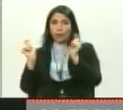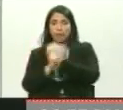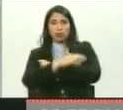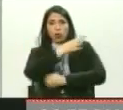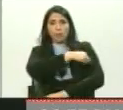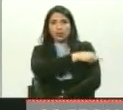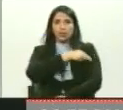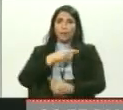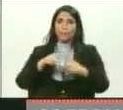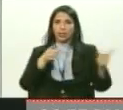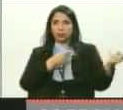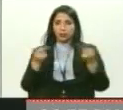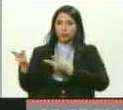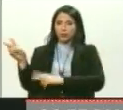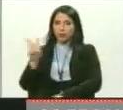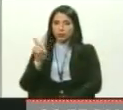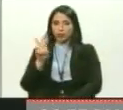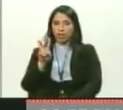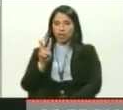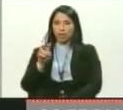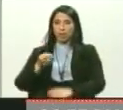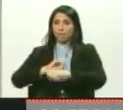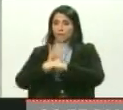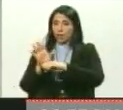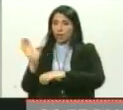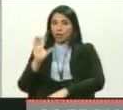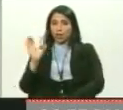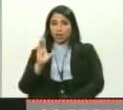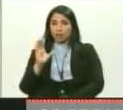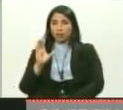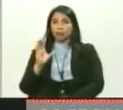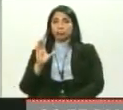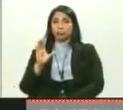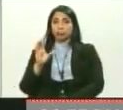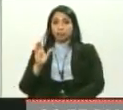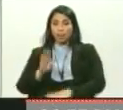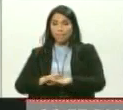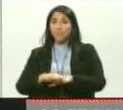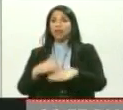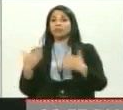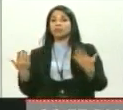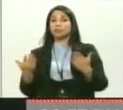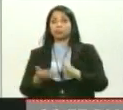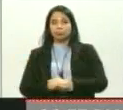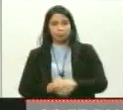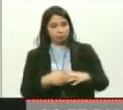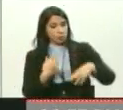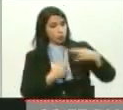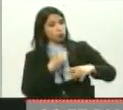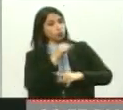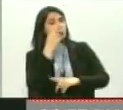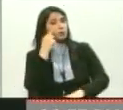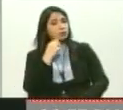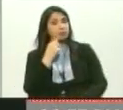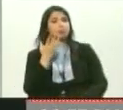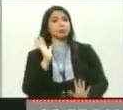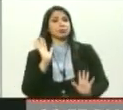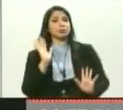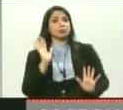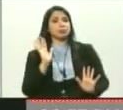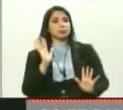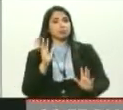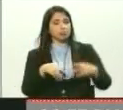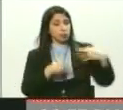para recibir a estos venezolanos. Alba Caracas de Anauco, ¿qué te parece? ¿Ah? En revolución, presidente. ¿Qué te parece?